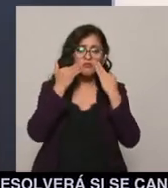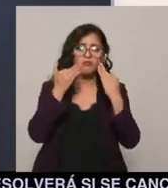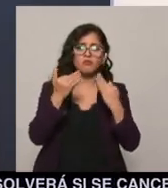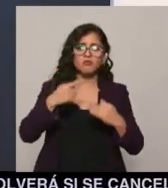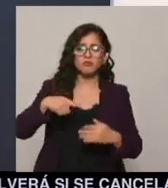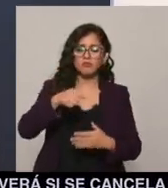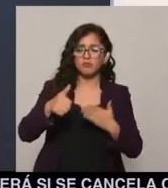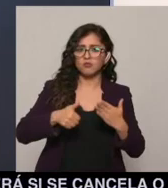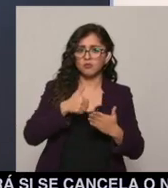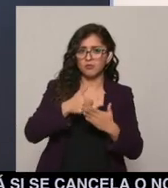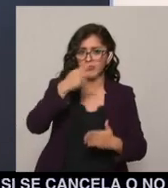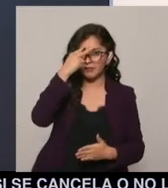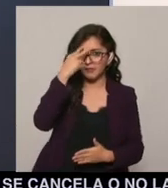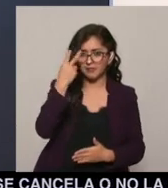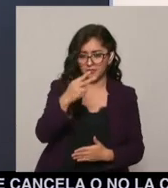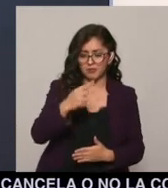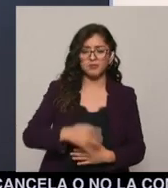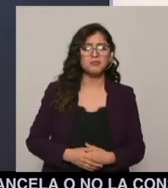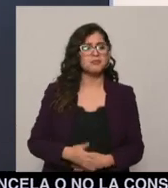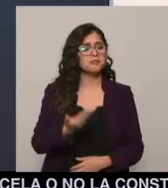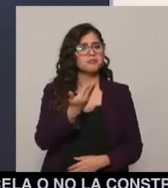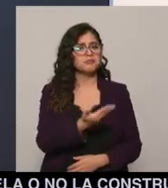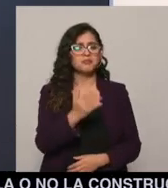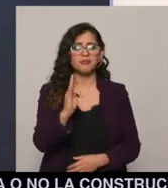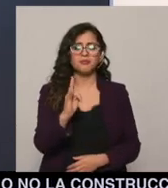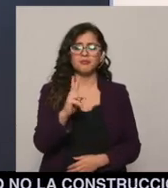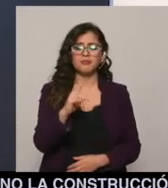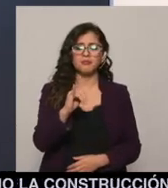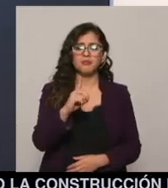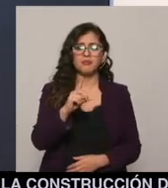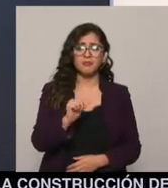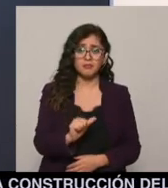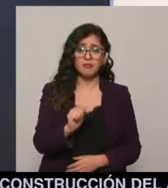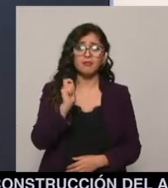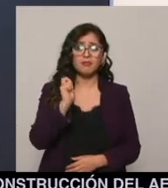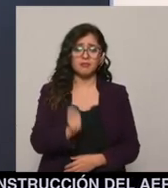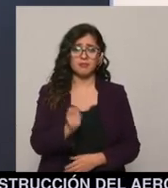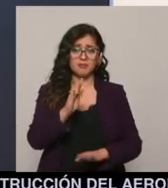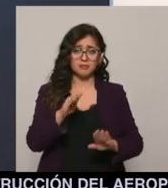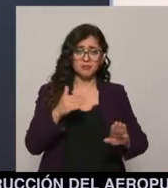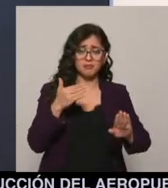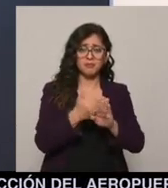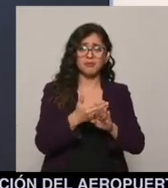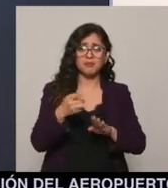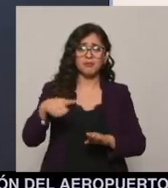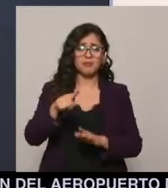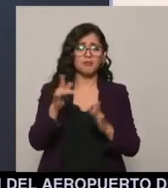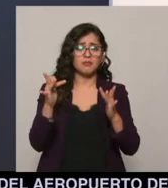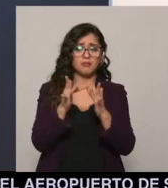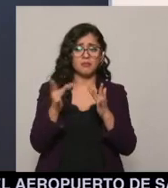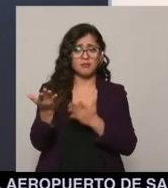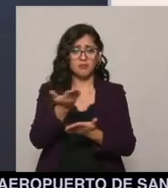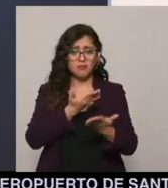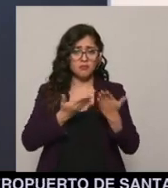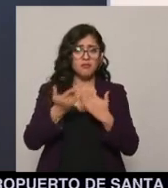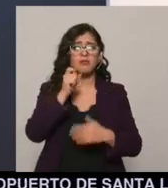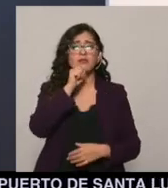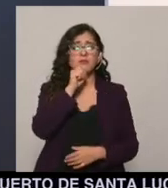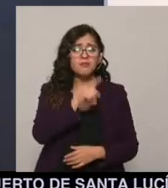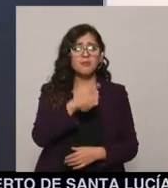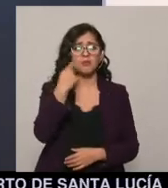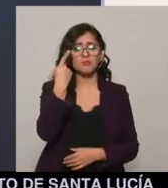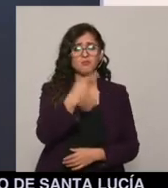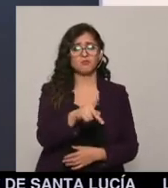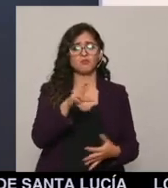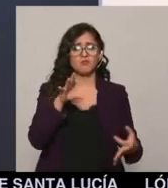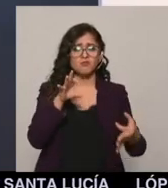México. Déjenme comentarles que Frida Guerrera está bajo amenaza directa en las redes sociales y además en sus redes